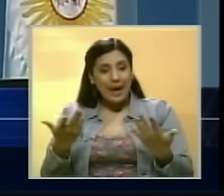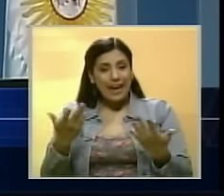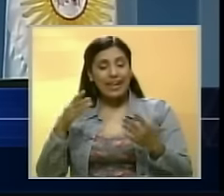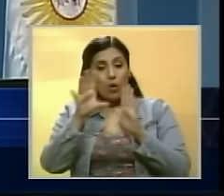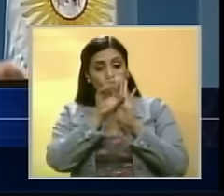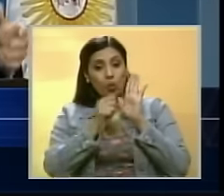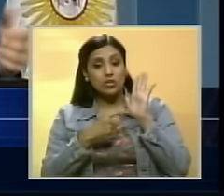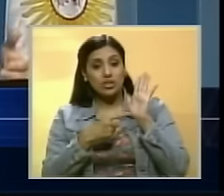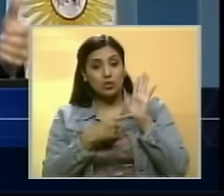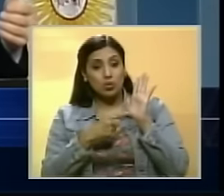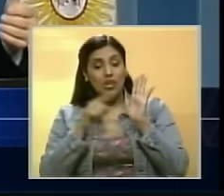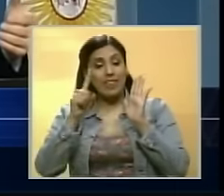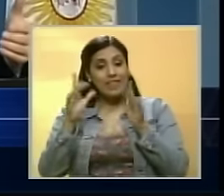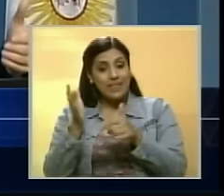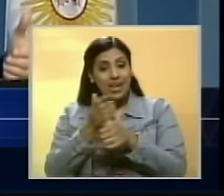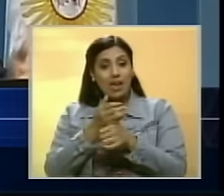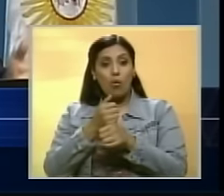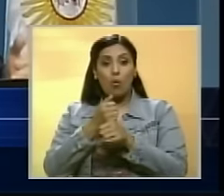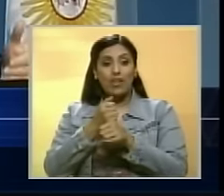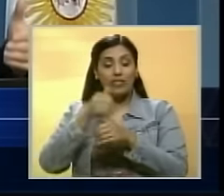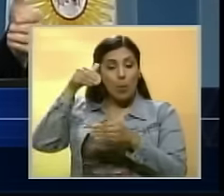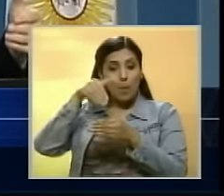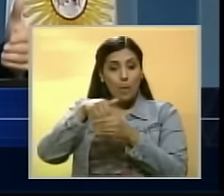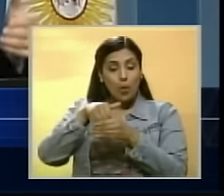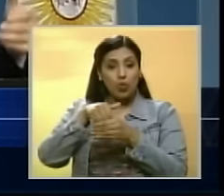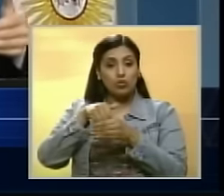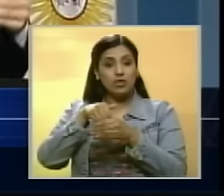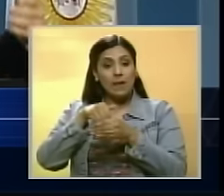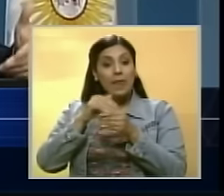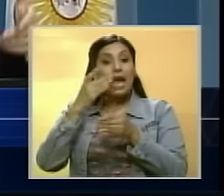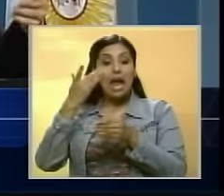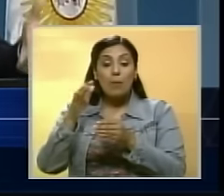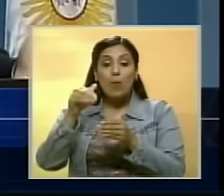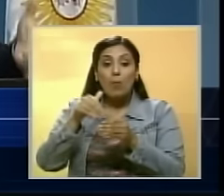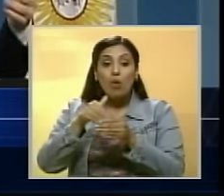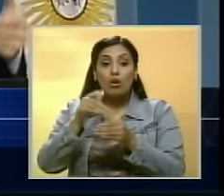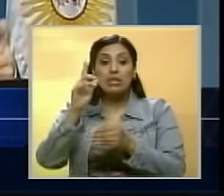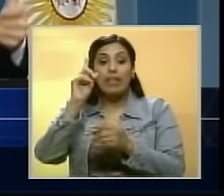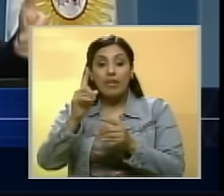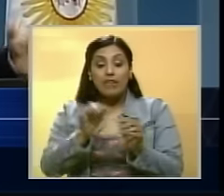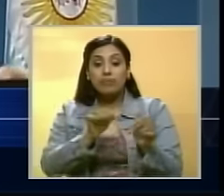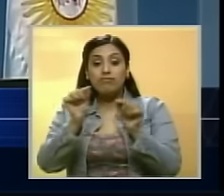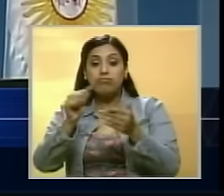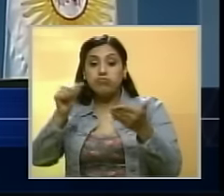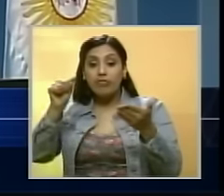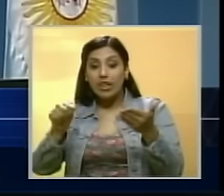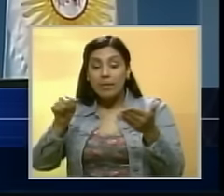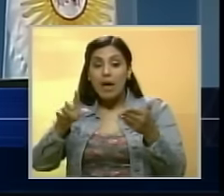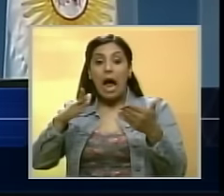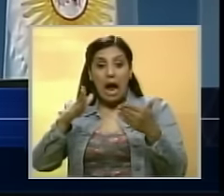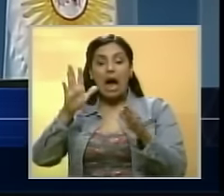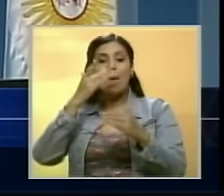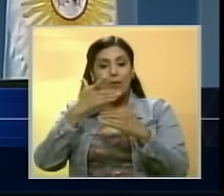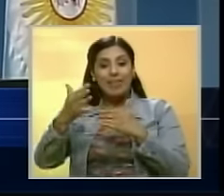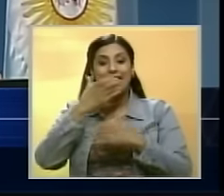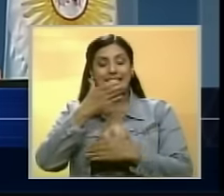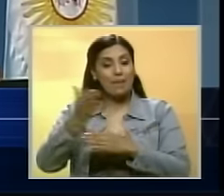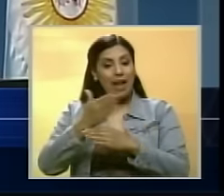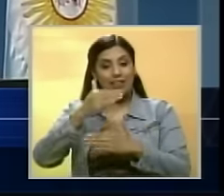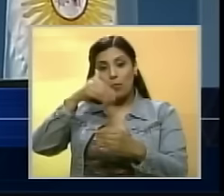constitucionales se logre votar Y si la votación sale que hay elecciones se pueda hacer elecciones antes de fin de año